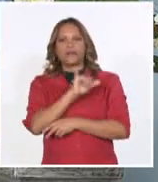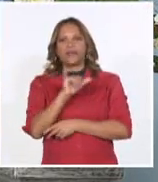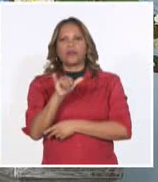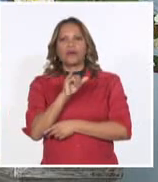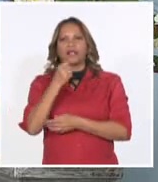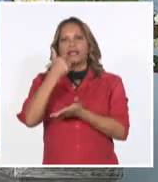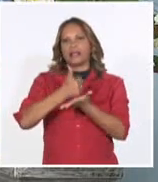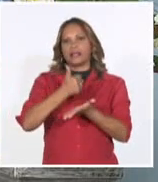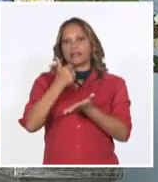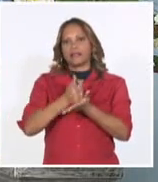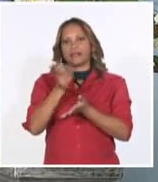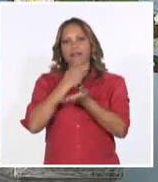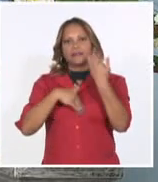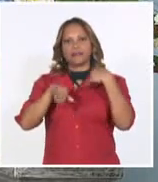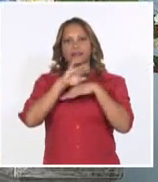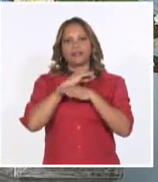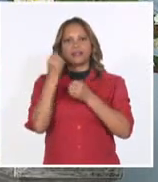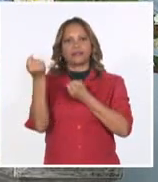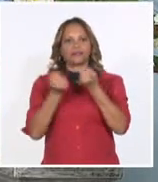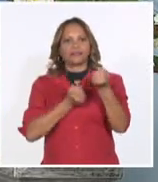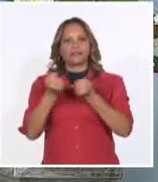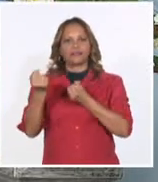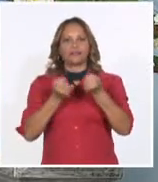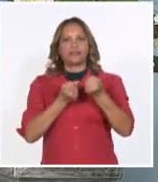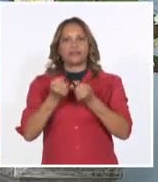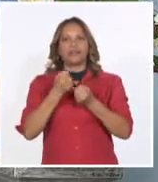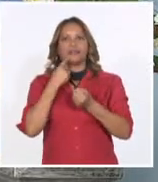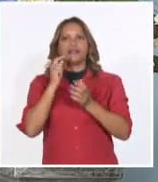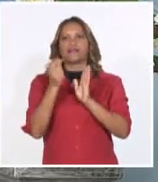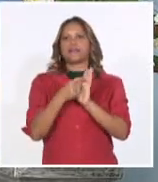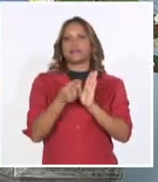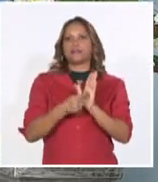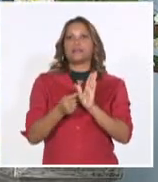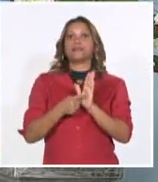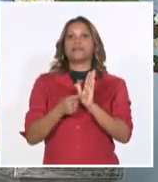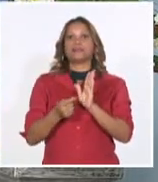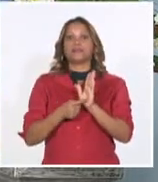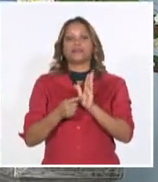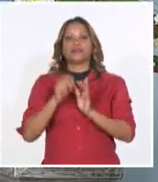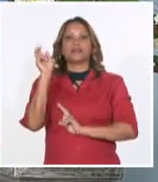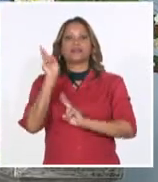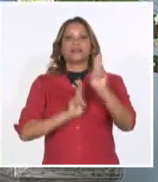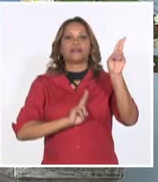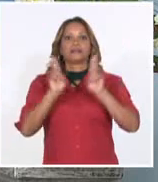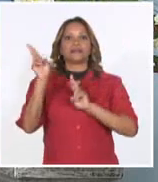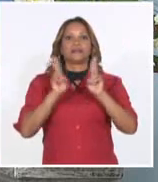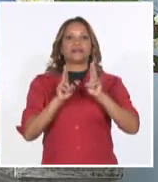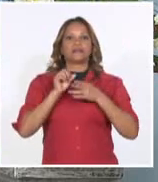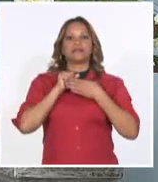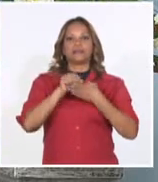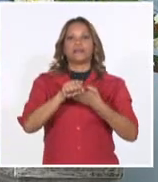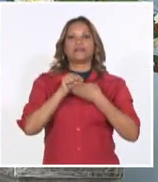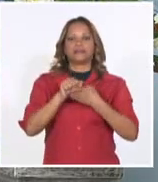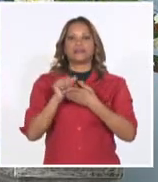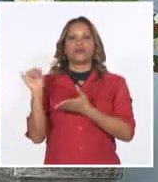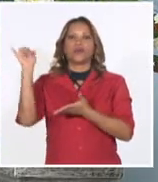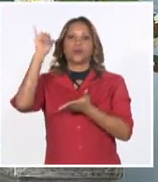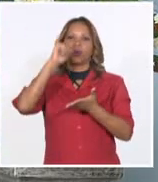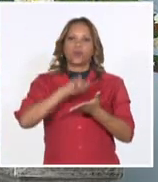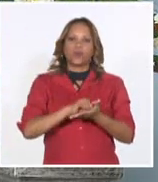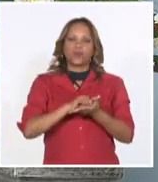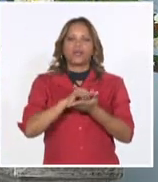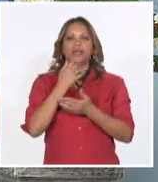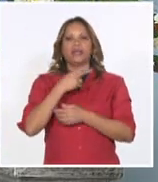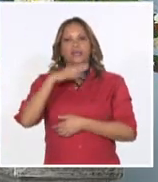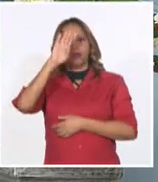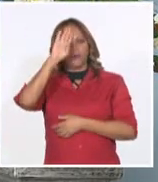sede del Ministerio del Transporte, fue suscrito un acuerdo para servicios aéreos entre las